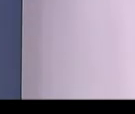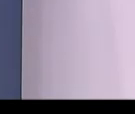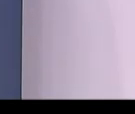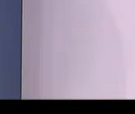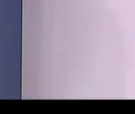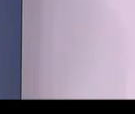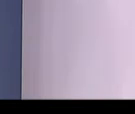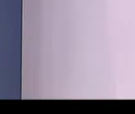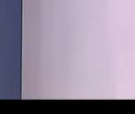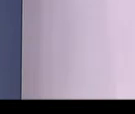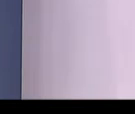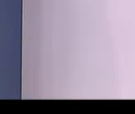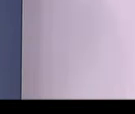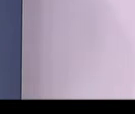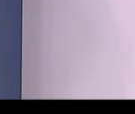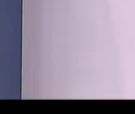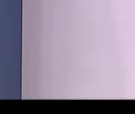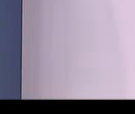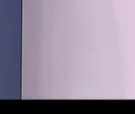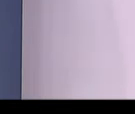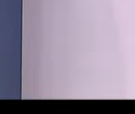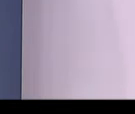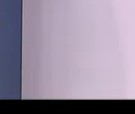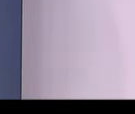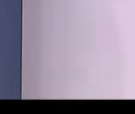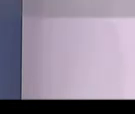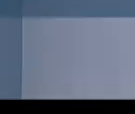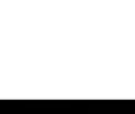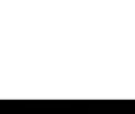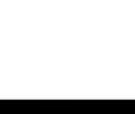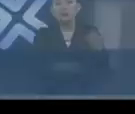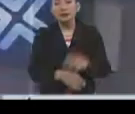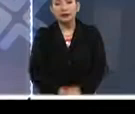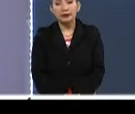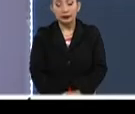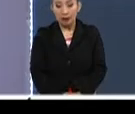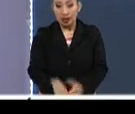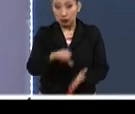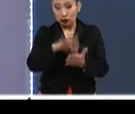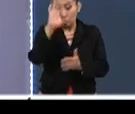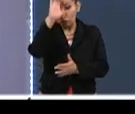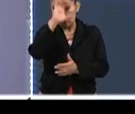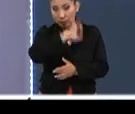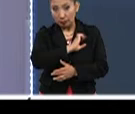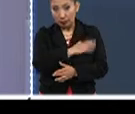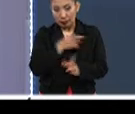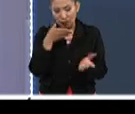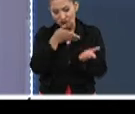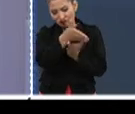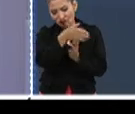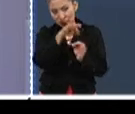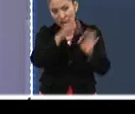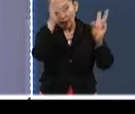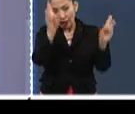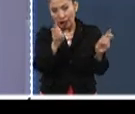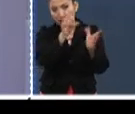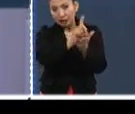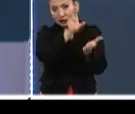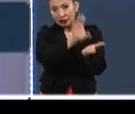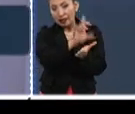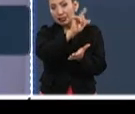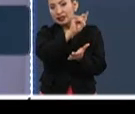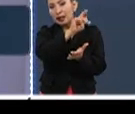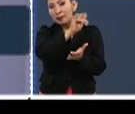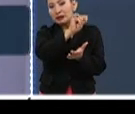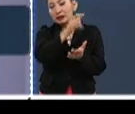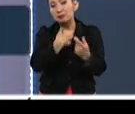interesante taller de radio para invidentes y el objetivo del mismo. El Centro Cultural de España tiene una línea de trabajo que se llama Discapacidades, que está